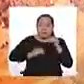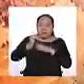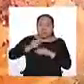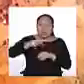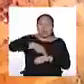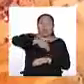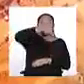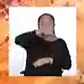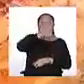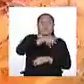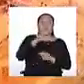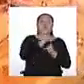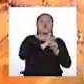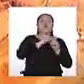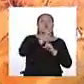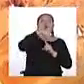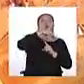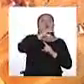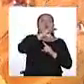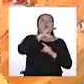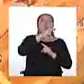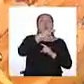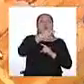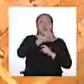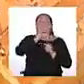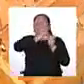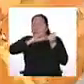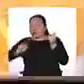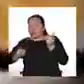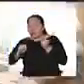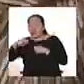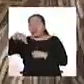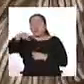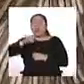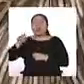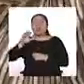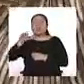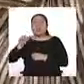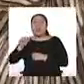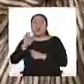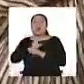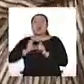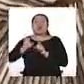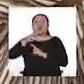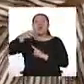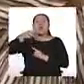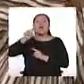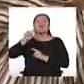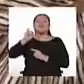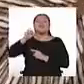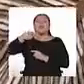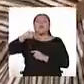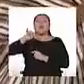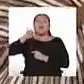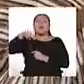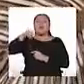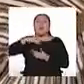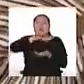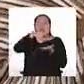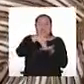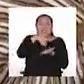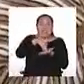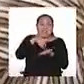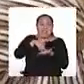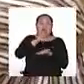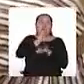cultura moche y en el sur Nazca y Tiahuanaco. En ese periodo surgió en la costa central la llamada